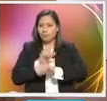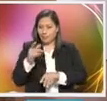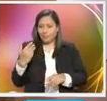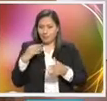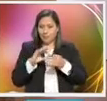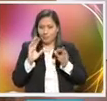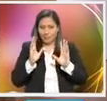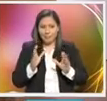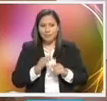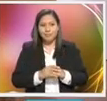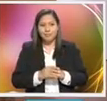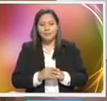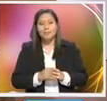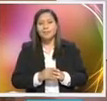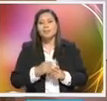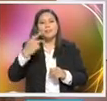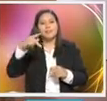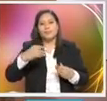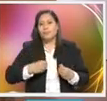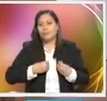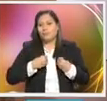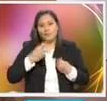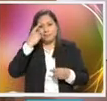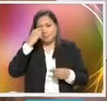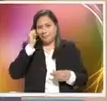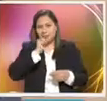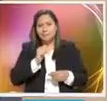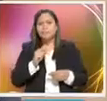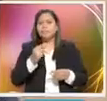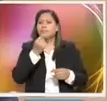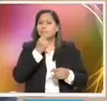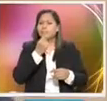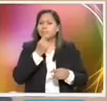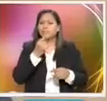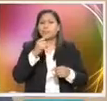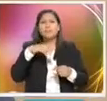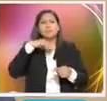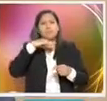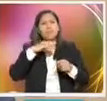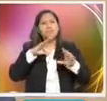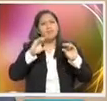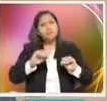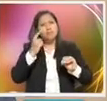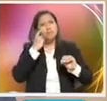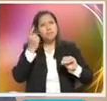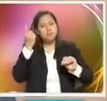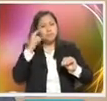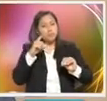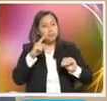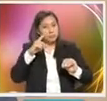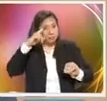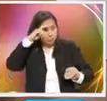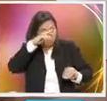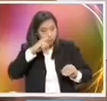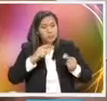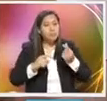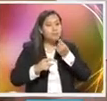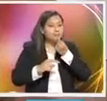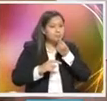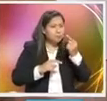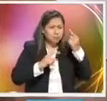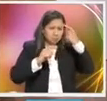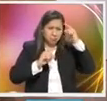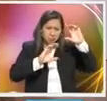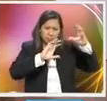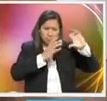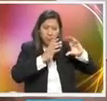en todos los ámbitos de su vida. Ya, para el niño autista, Tania, cuéntanos, ¿es más complicado que para un niño que no tiene trastorno